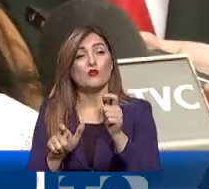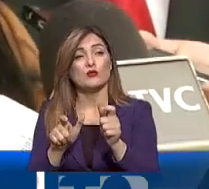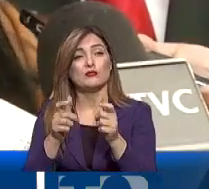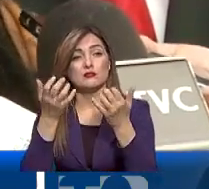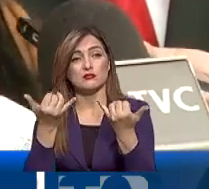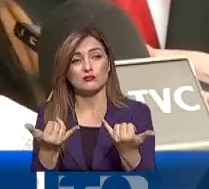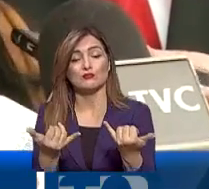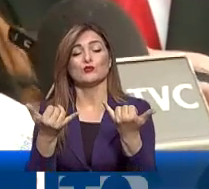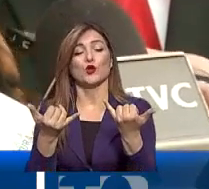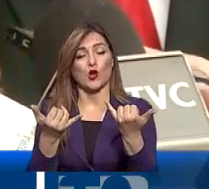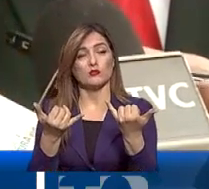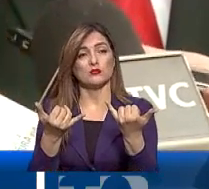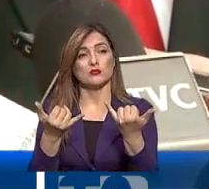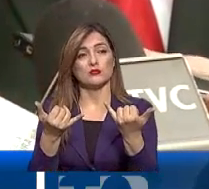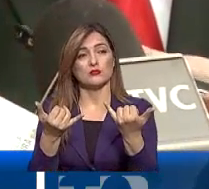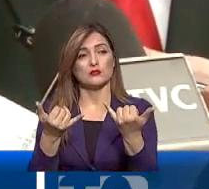ahora